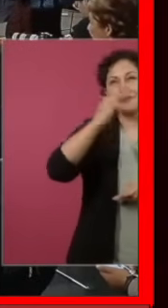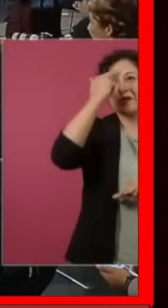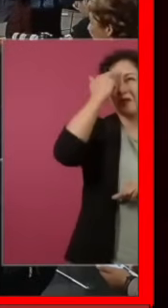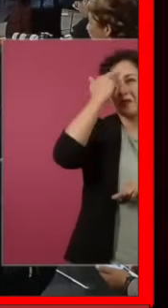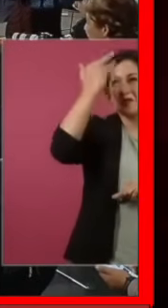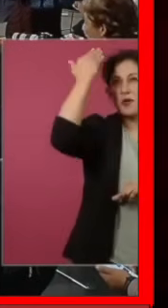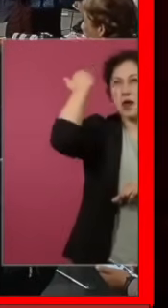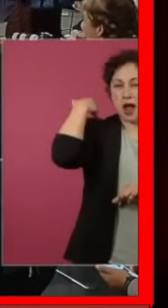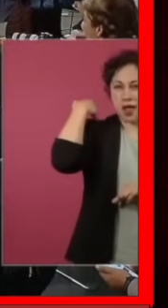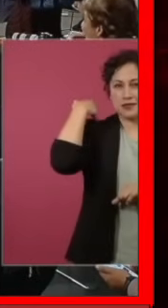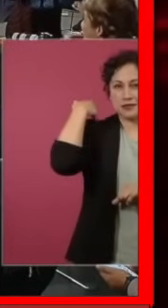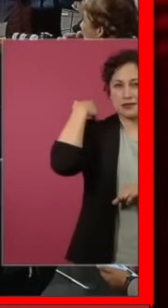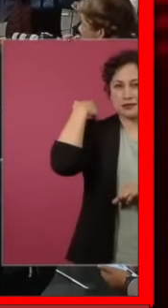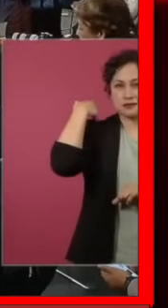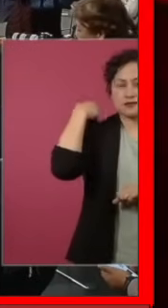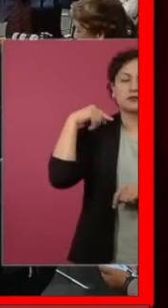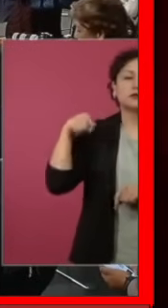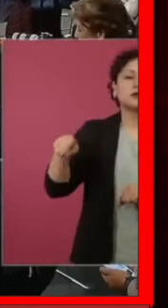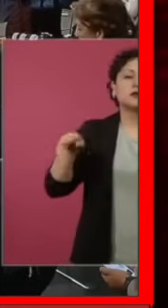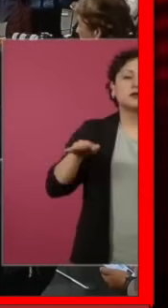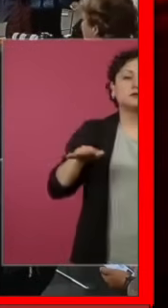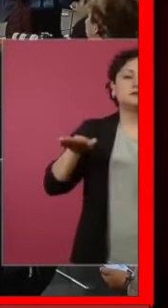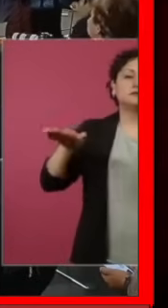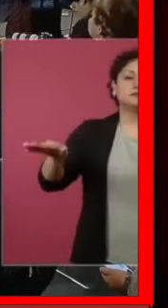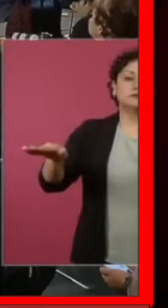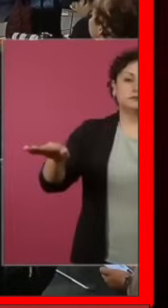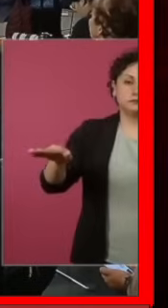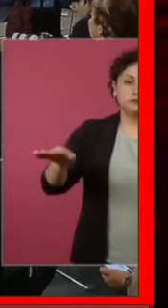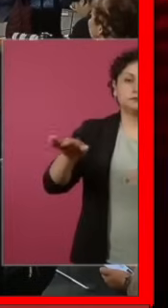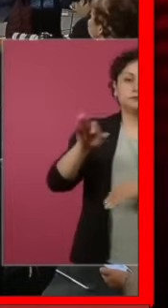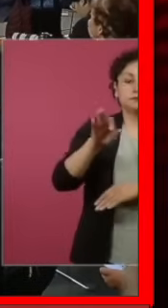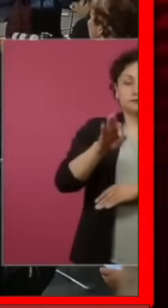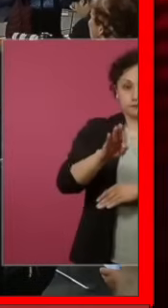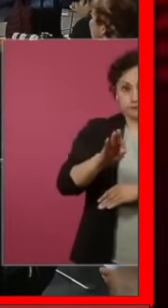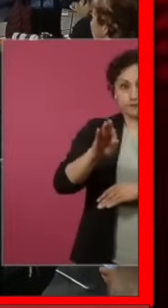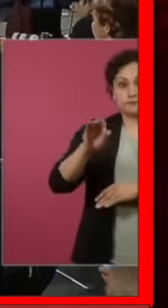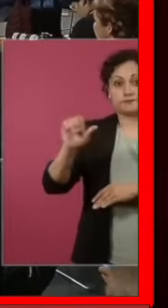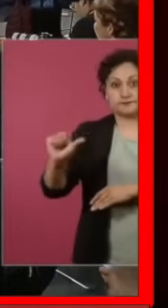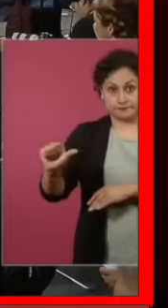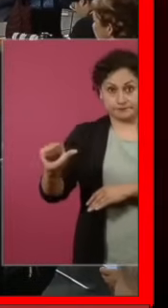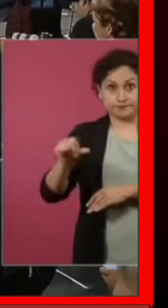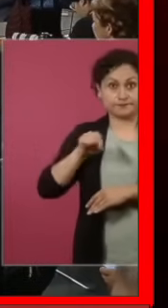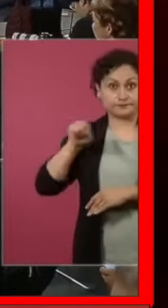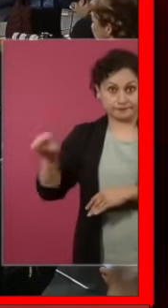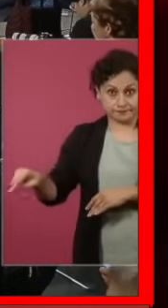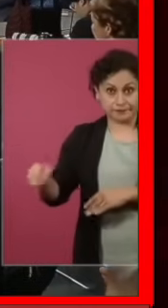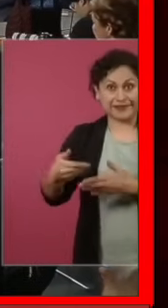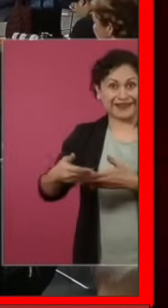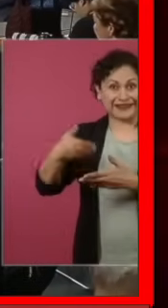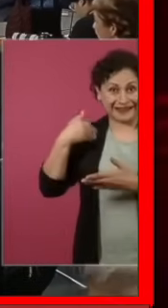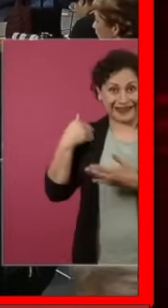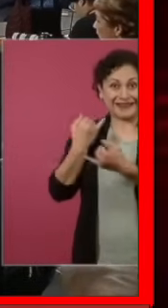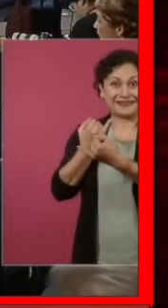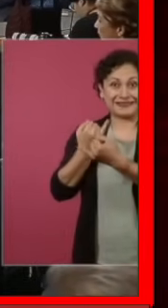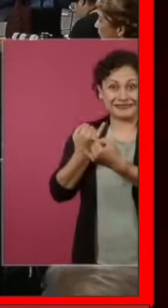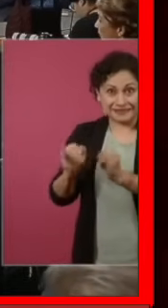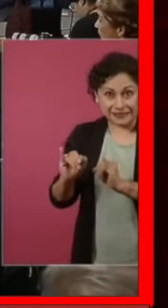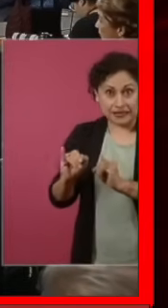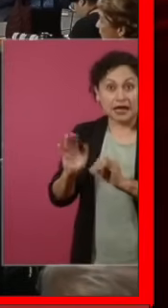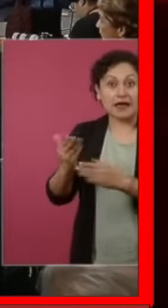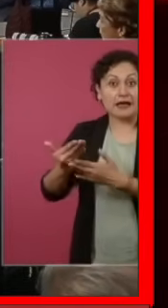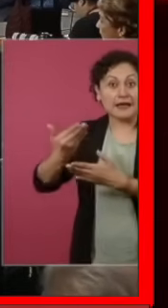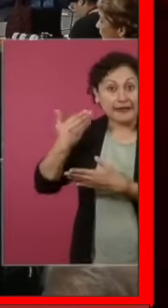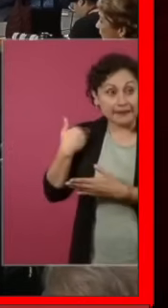inauguráramos el aeropuerto Felipe Ángeles, porque hasta lo invitamos a la inauguración del